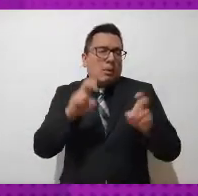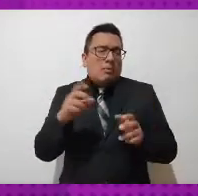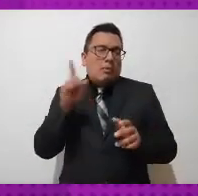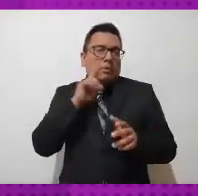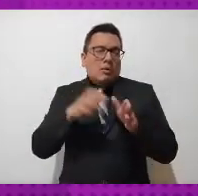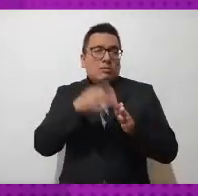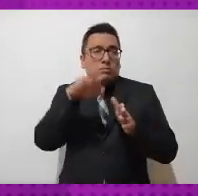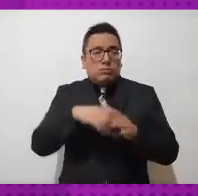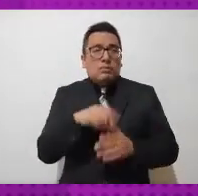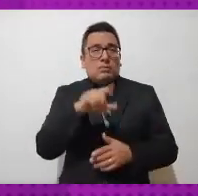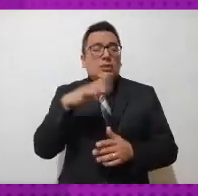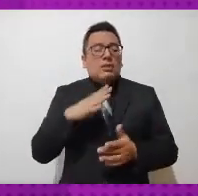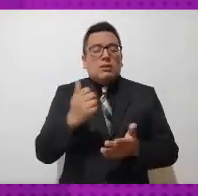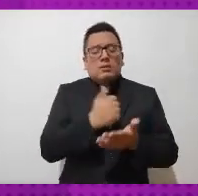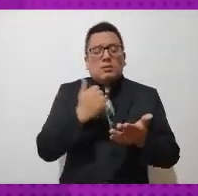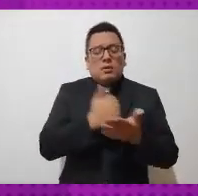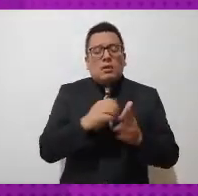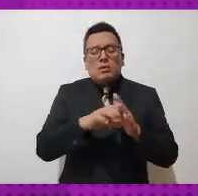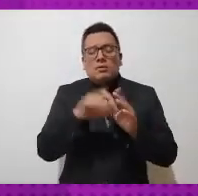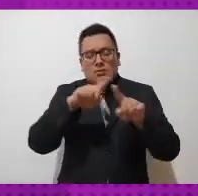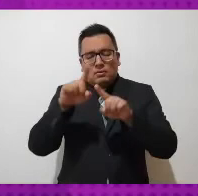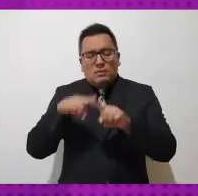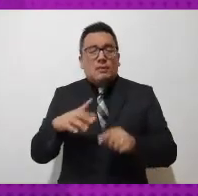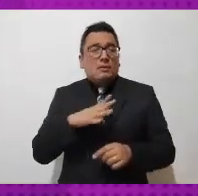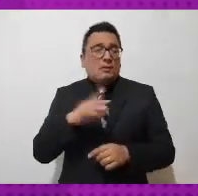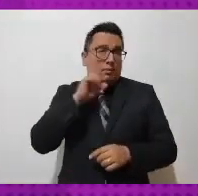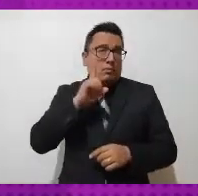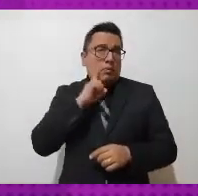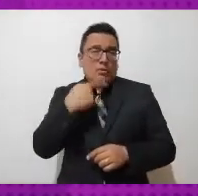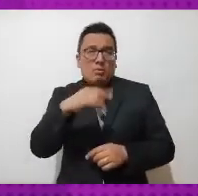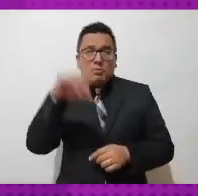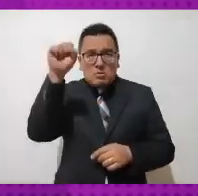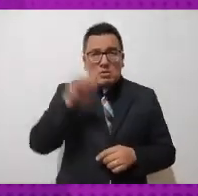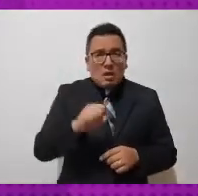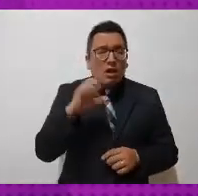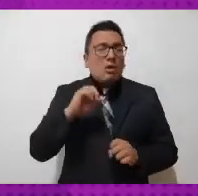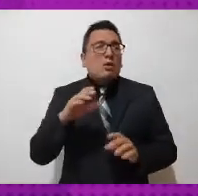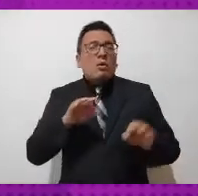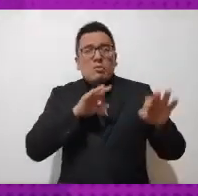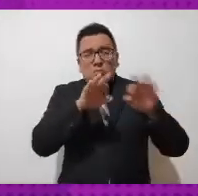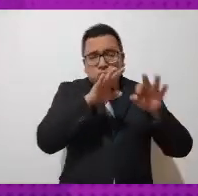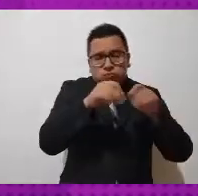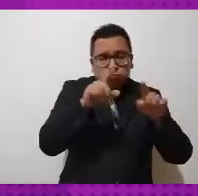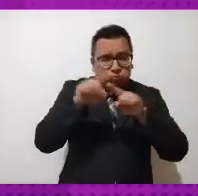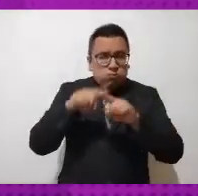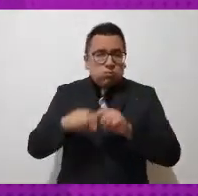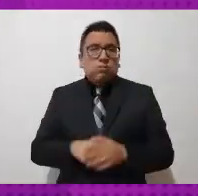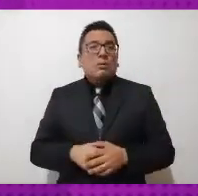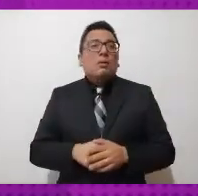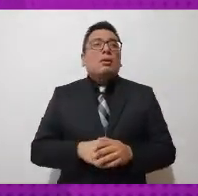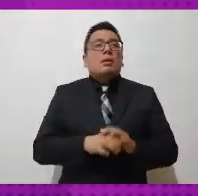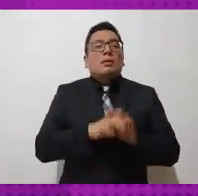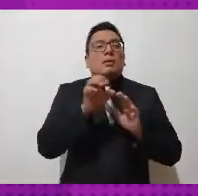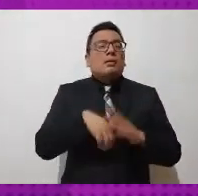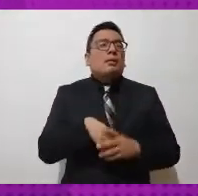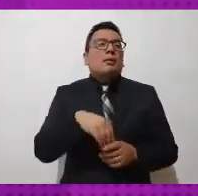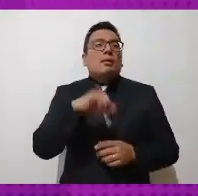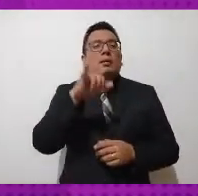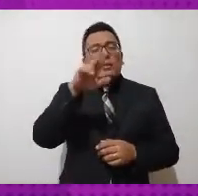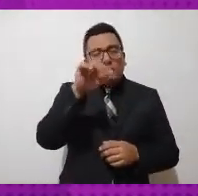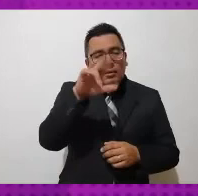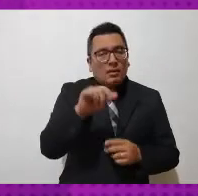Igualmente, al interior del estado, en municipios como Atlisco y Huejotzingo, hay mujeres sindicalistas, obreras y profesoras como Micaela Rangel, Irene Pacheco de